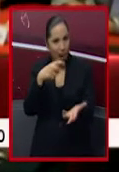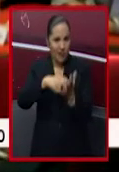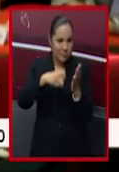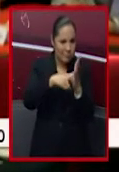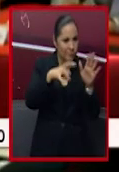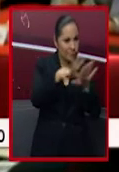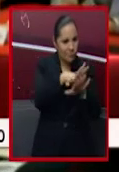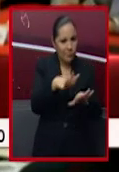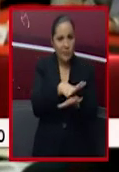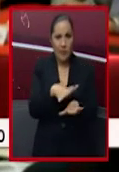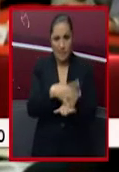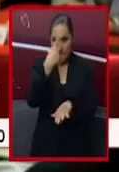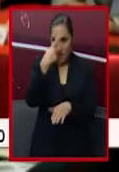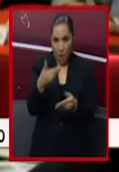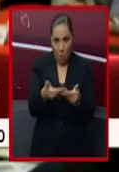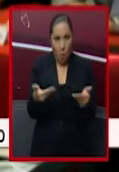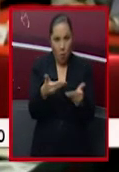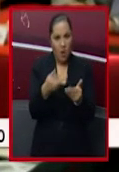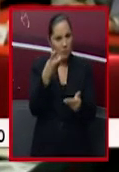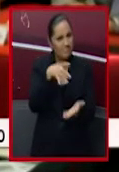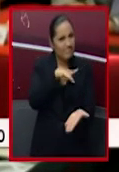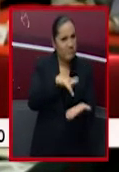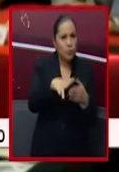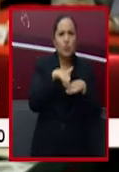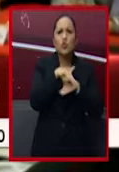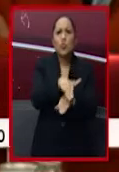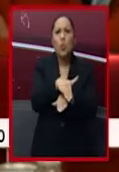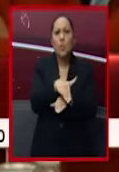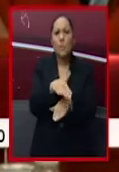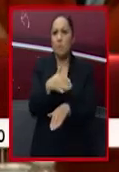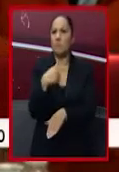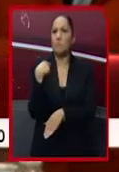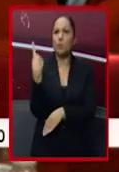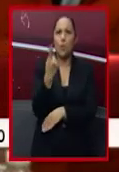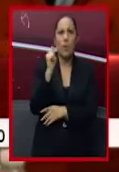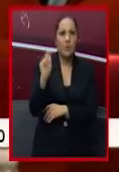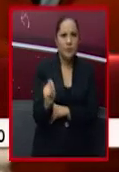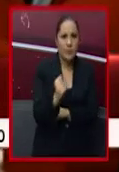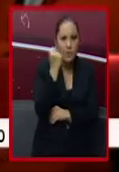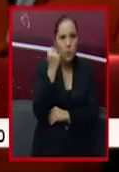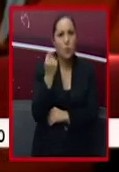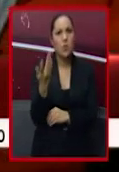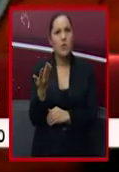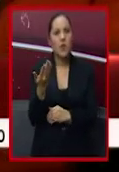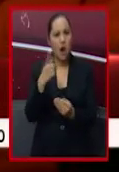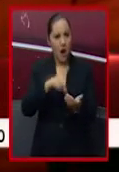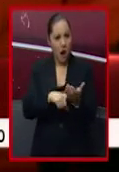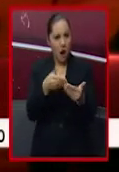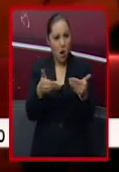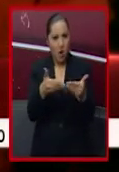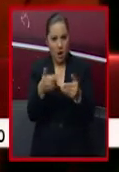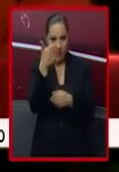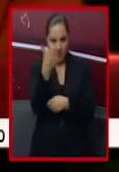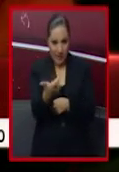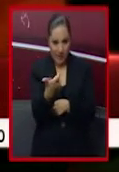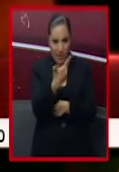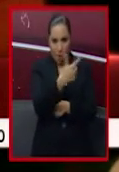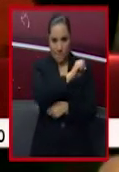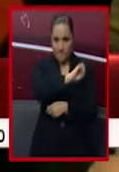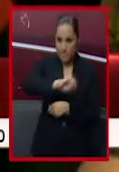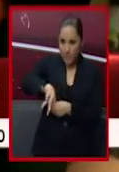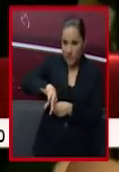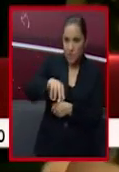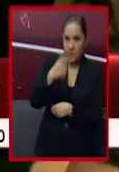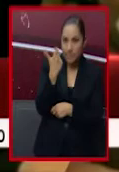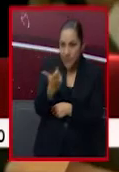toda esta evolución tecnológica que hemos empezado a ver en la capacidad de intermediación financiera y que muy